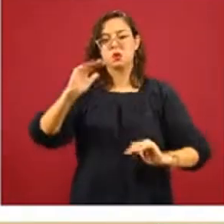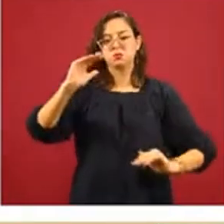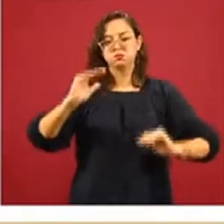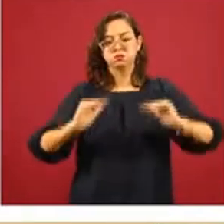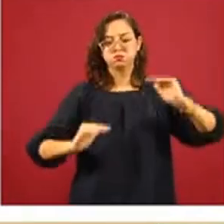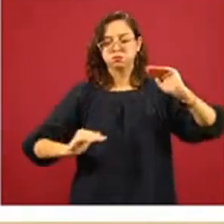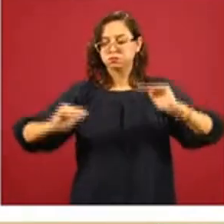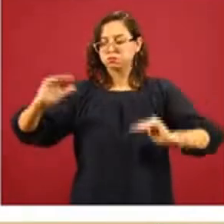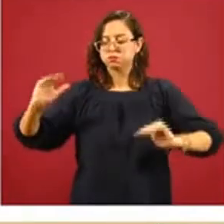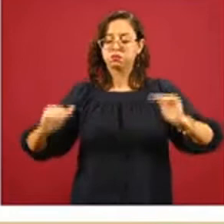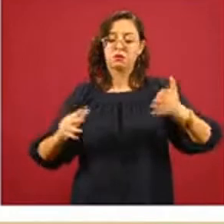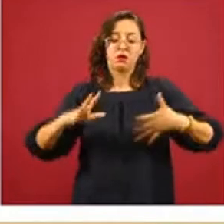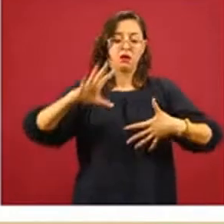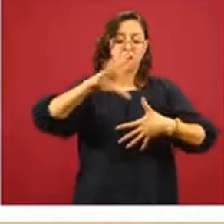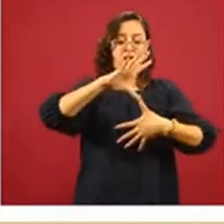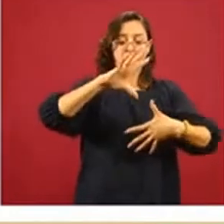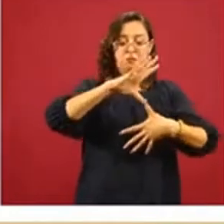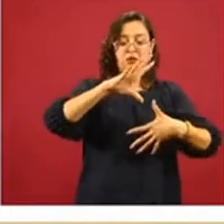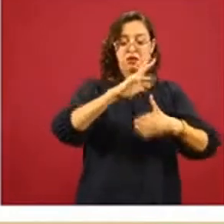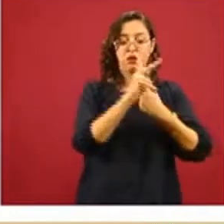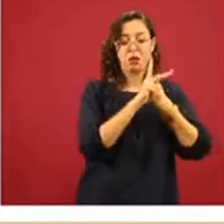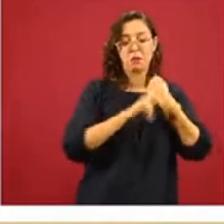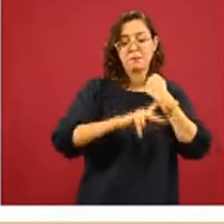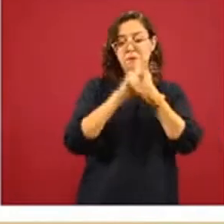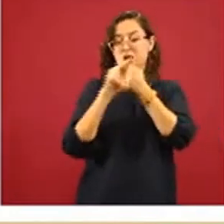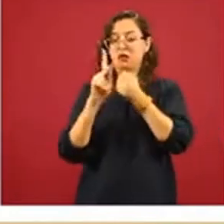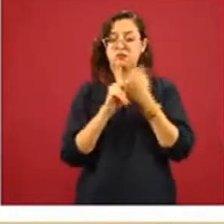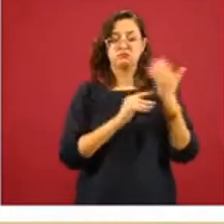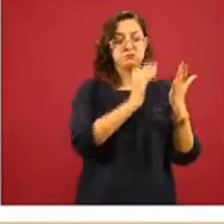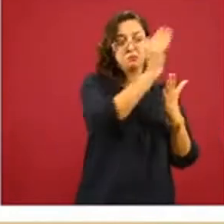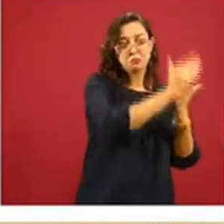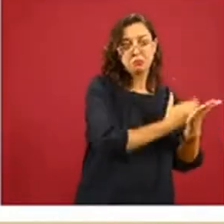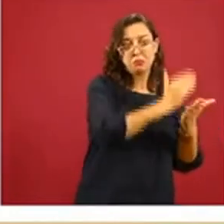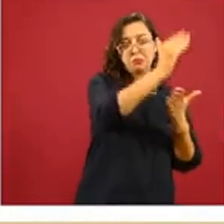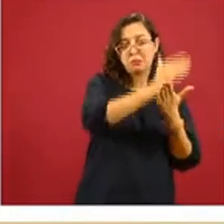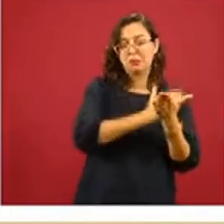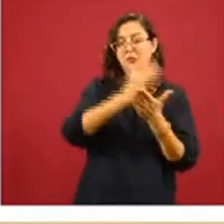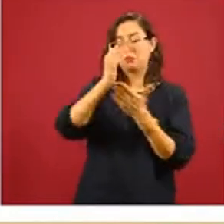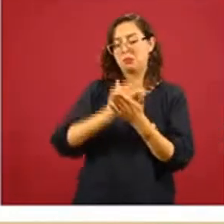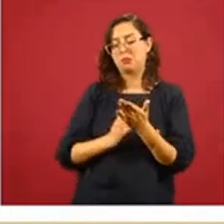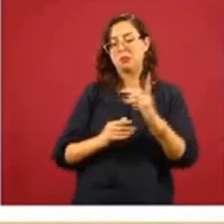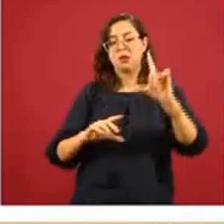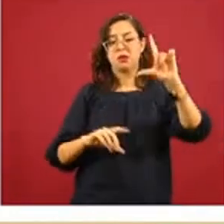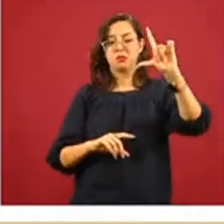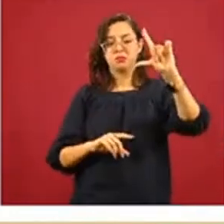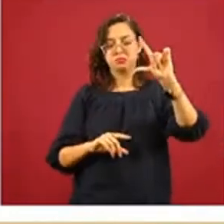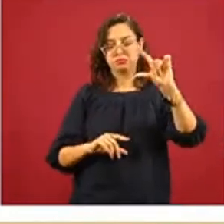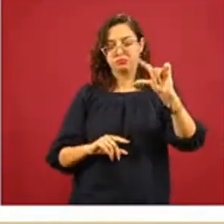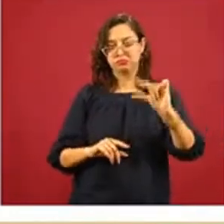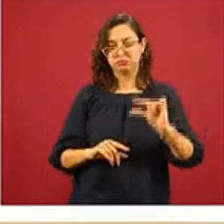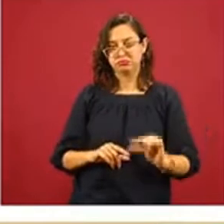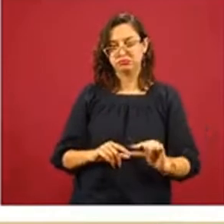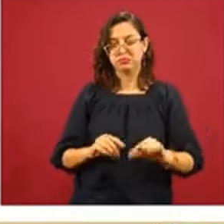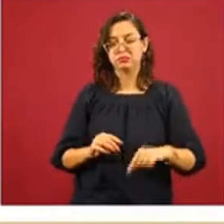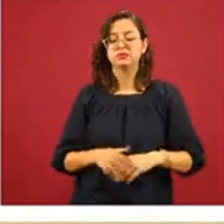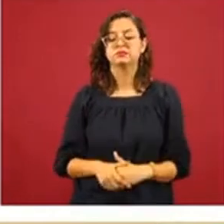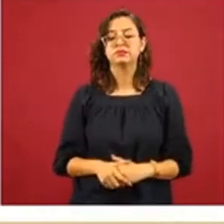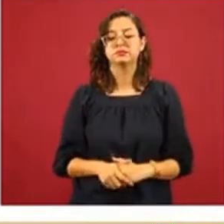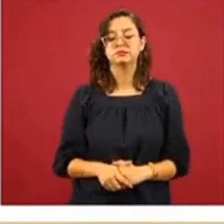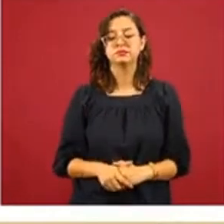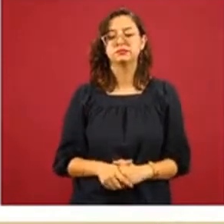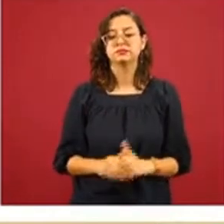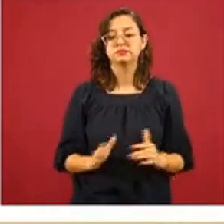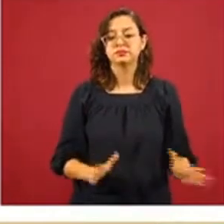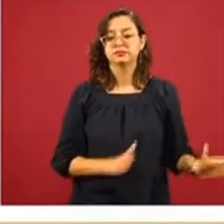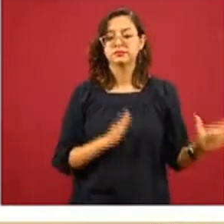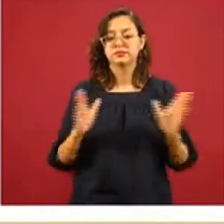conformamos la región de las Américas podamos empezar a disminuir la cantidad de casos para cada una de ellas.